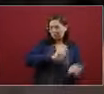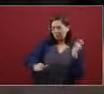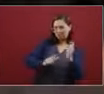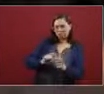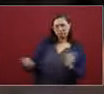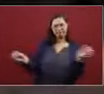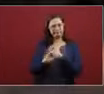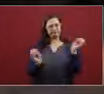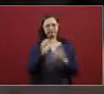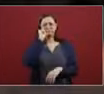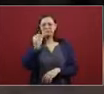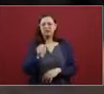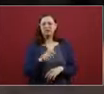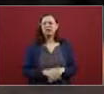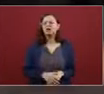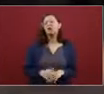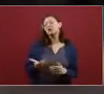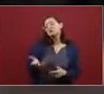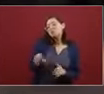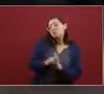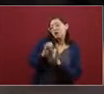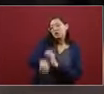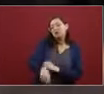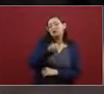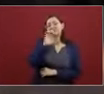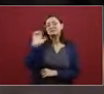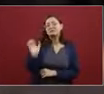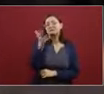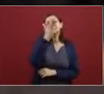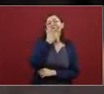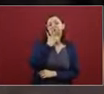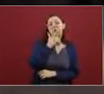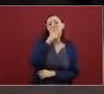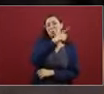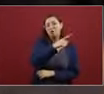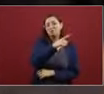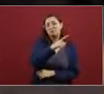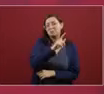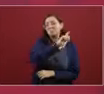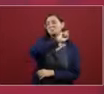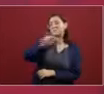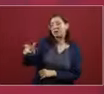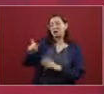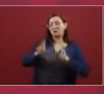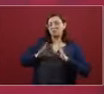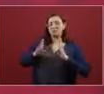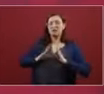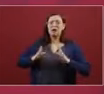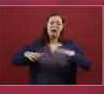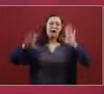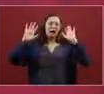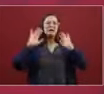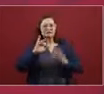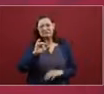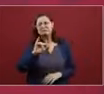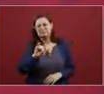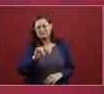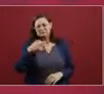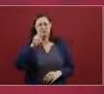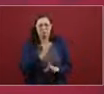en Chihuahua, por ejemplo, donde los municipios tenían que pagarle al ejército. Sí, pero esa es otra cosa. Okay. Esta es